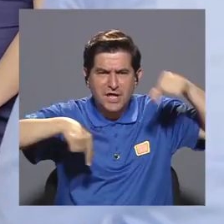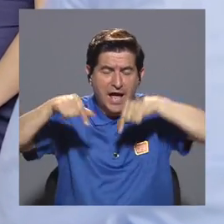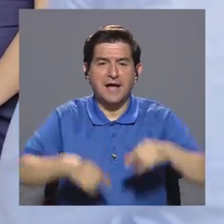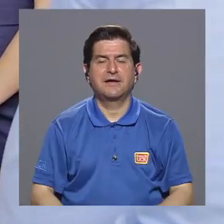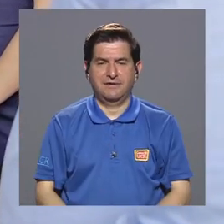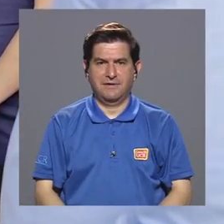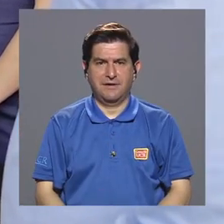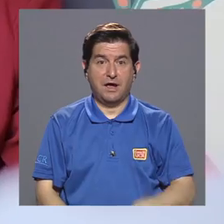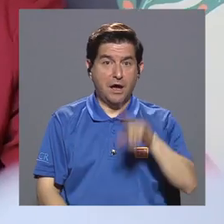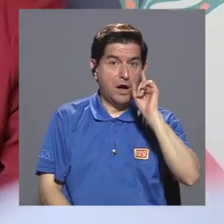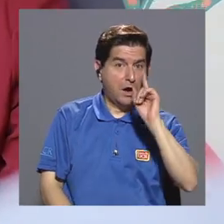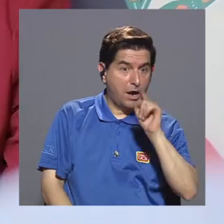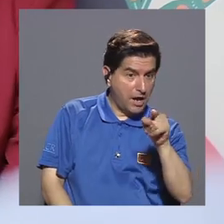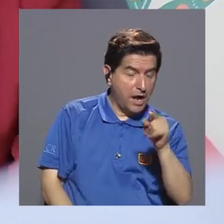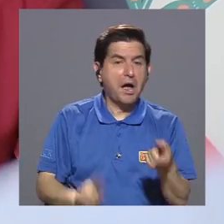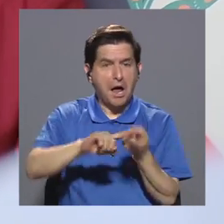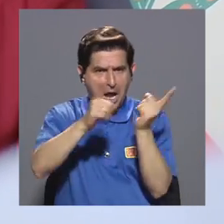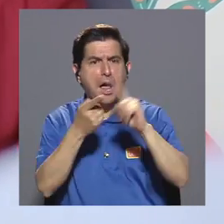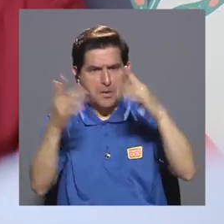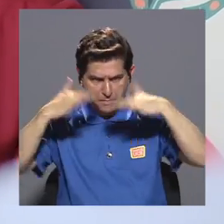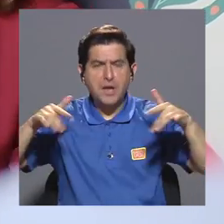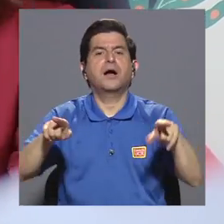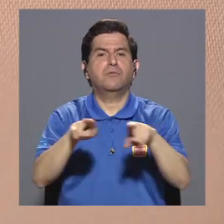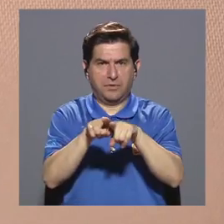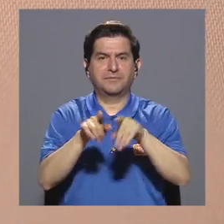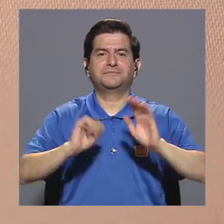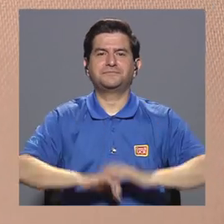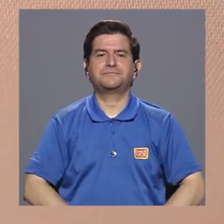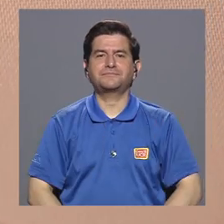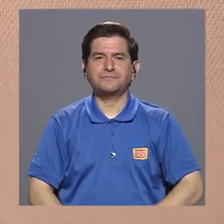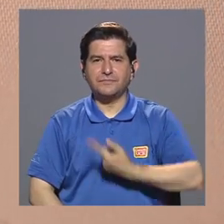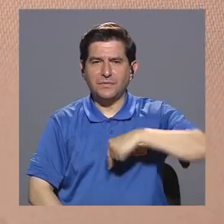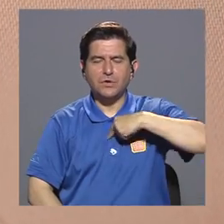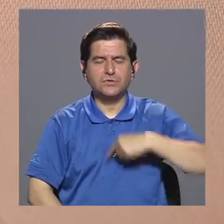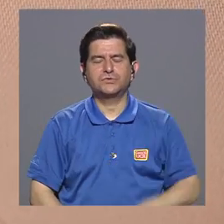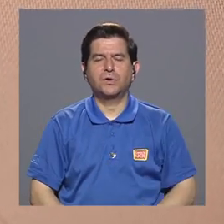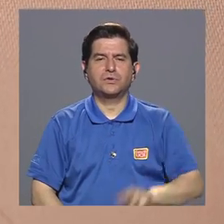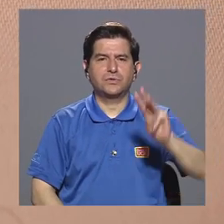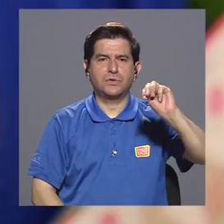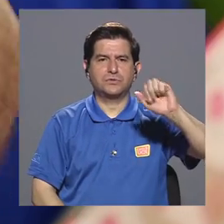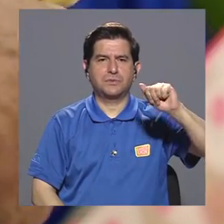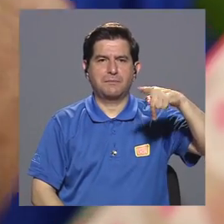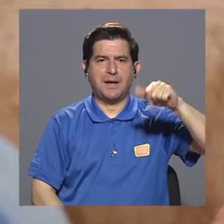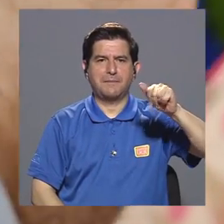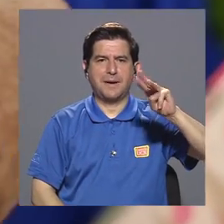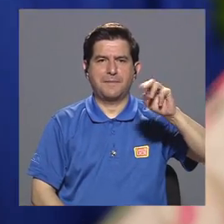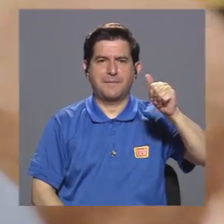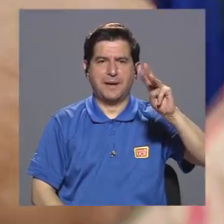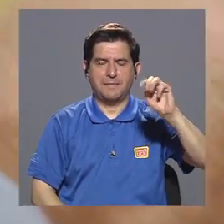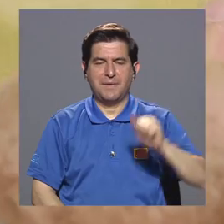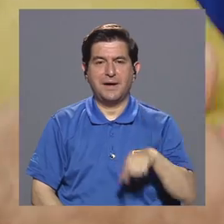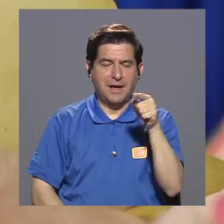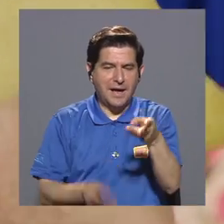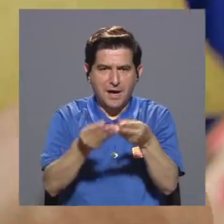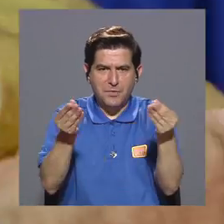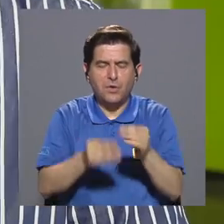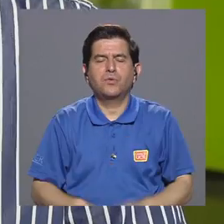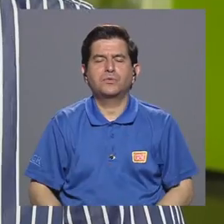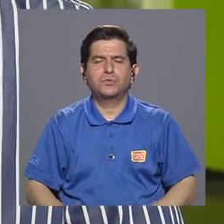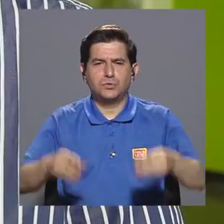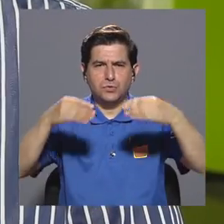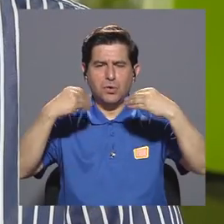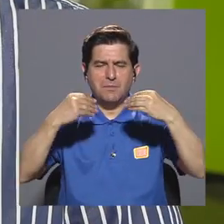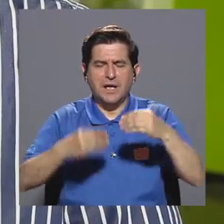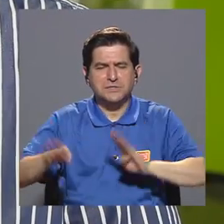química, incluso hubo unos amigables con el ambiente. Somos Mapamama y hemos creado un producto llamado Miski, que es un